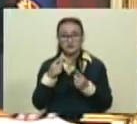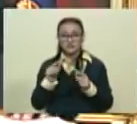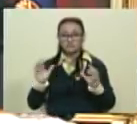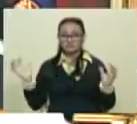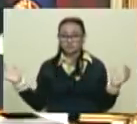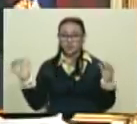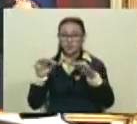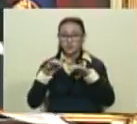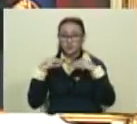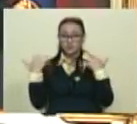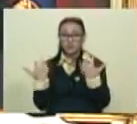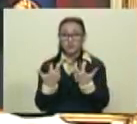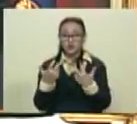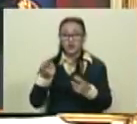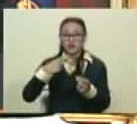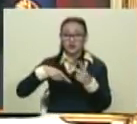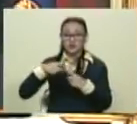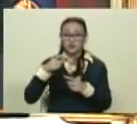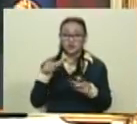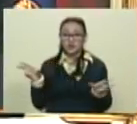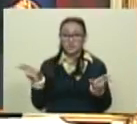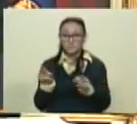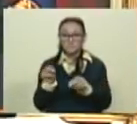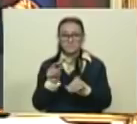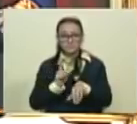yo quisiera compartir con ustedes brevemente